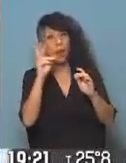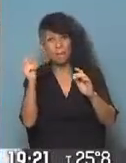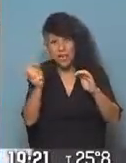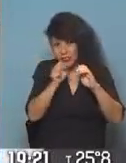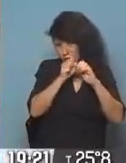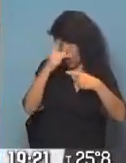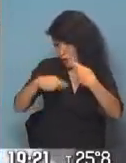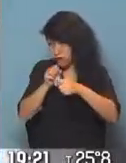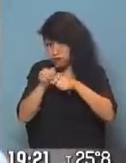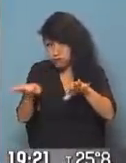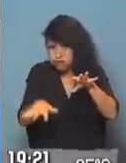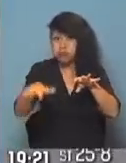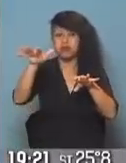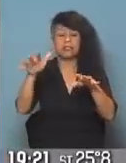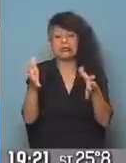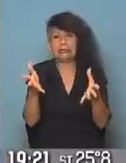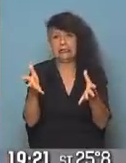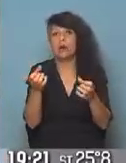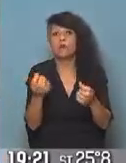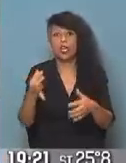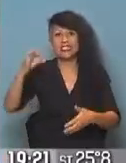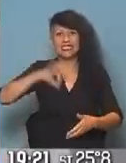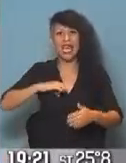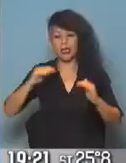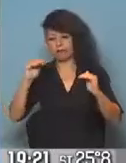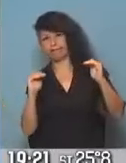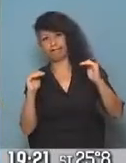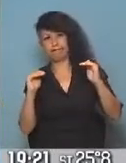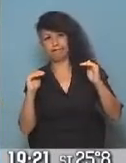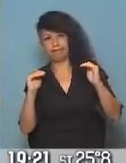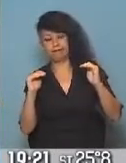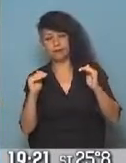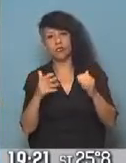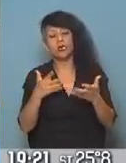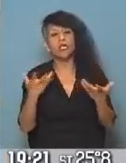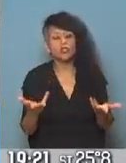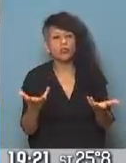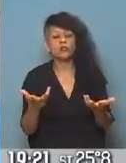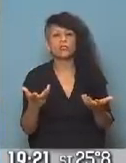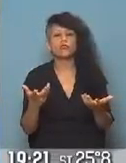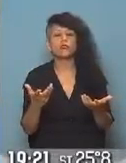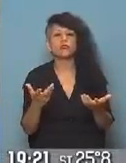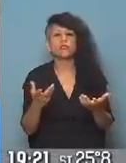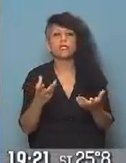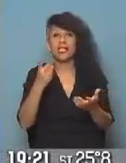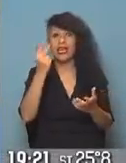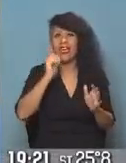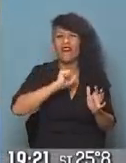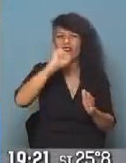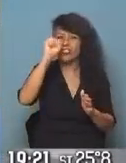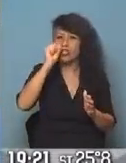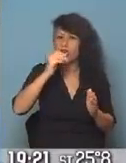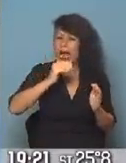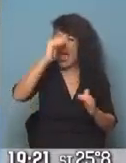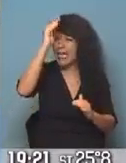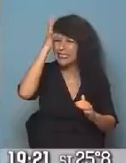enfriada porque el salario pierde contra la inflación y por las altas tasas de interés entonces se da esta lógica de que es una inflación muy alta para el bolsillo del